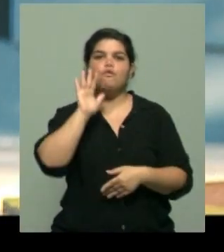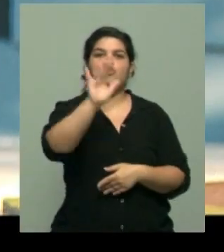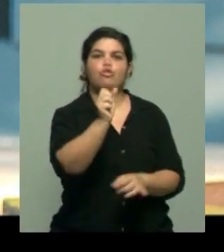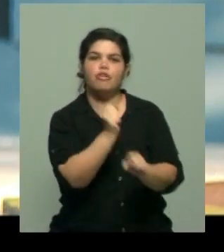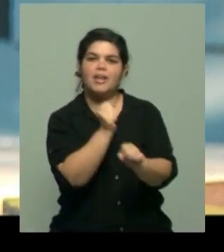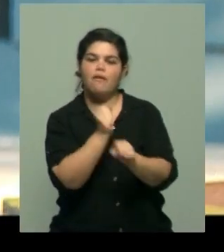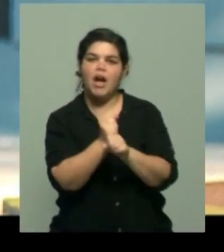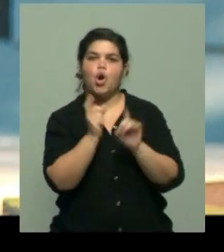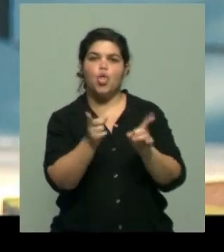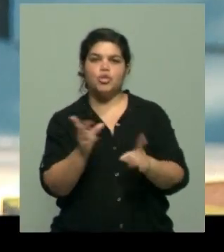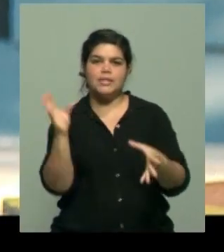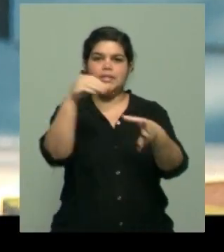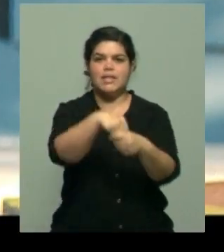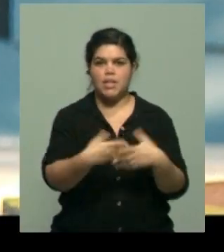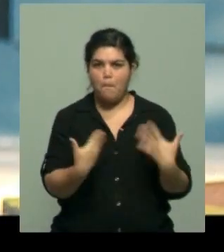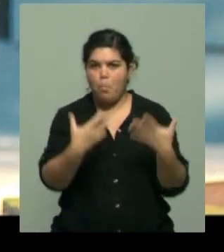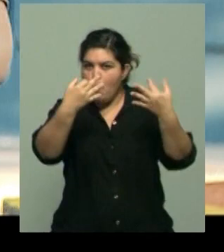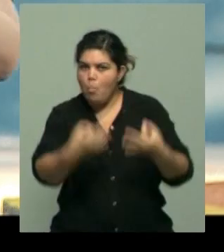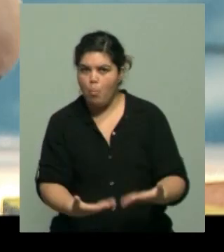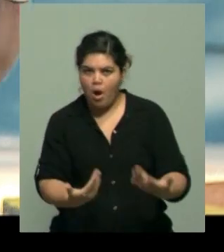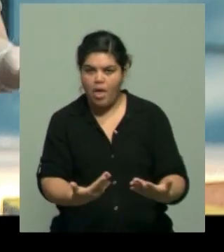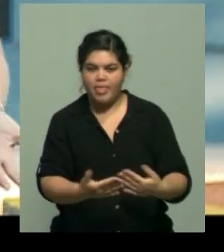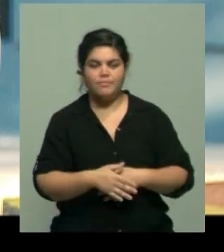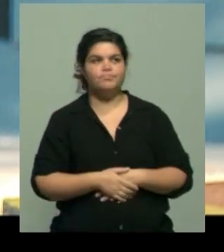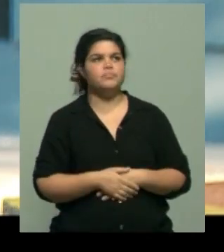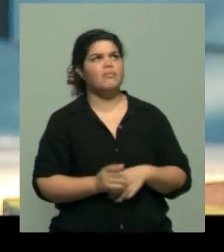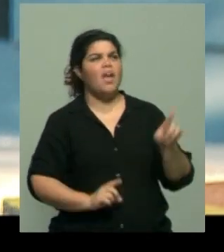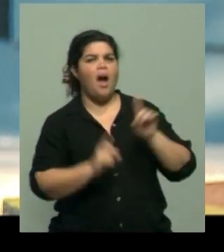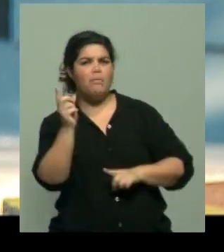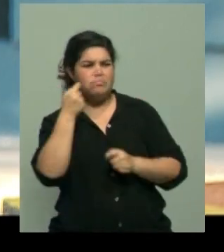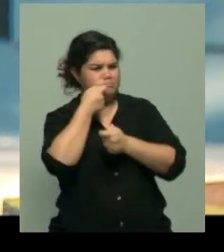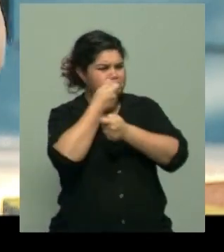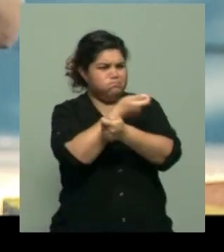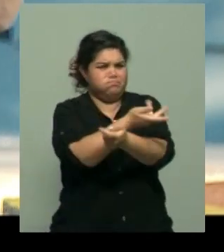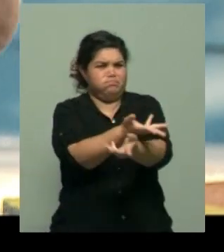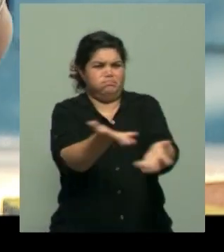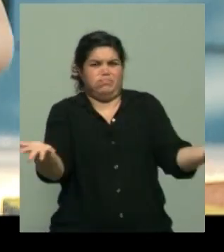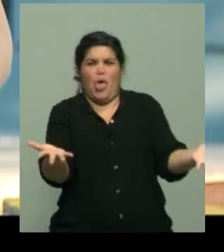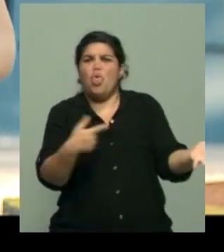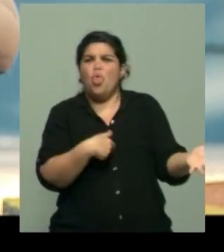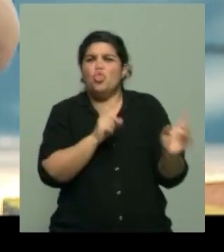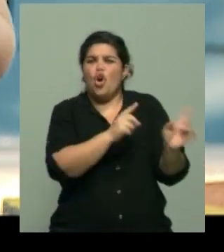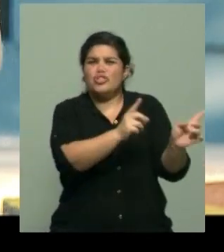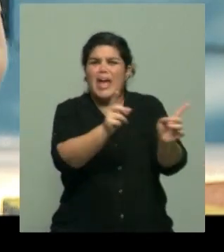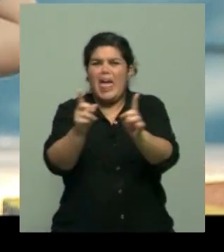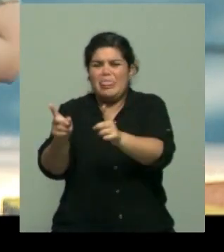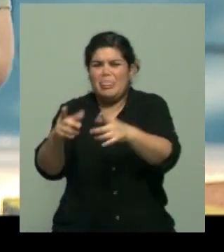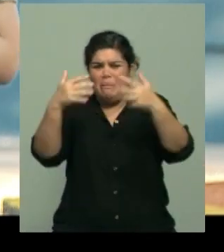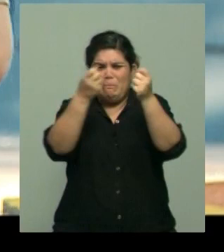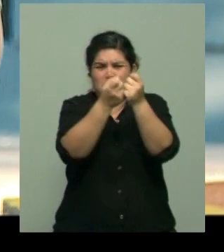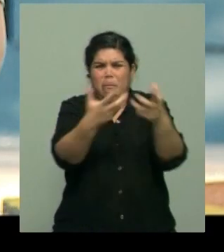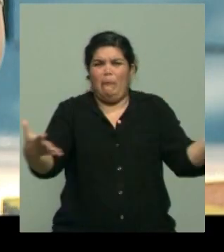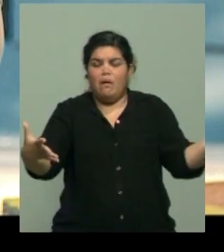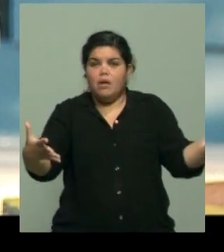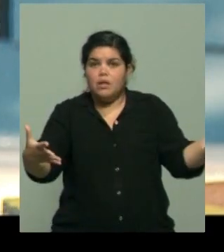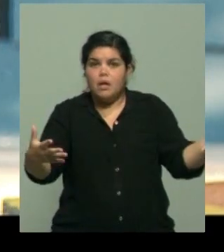Hablábamos que uno parece ver que hay muchos docentes por todos lados y sin embargo, bueno, ustedes los pueden